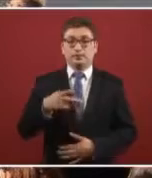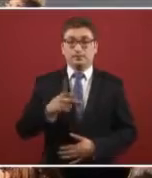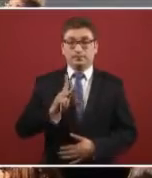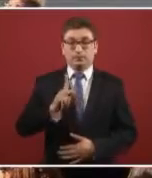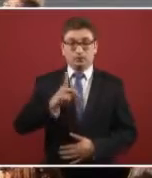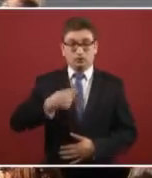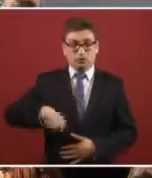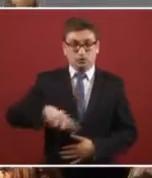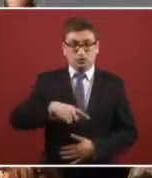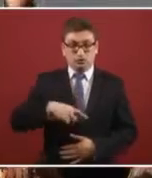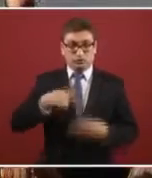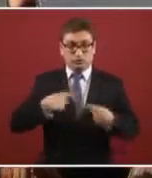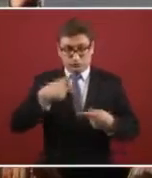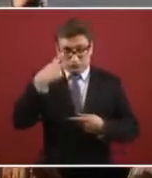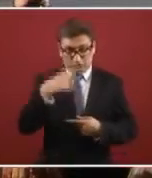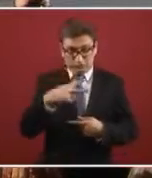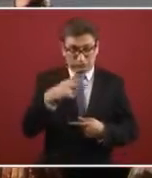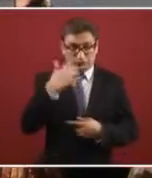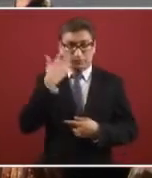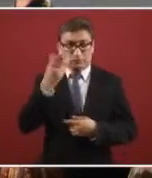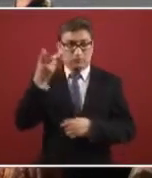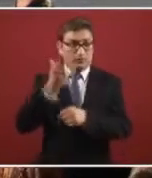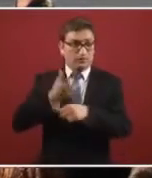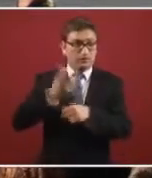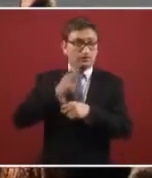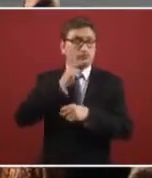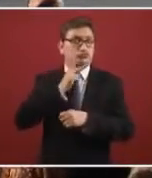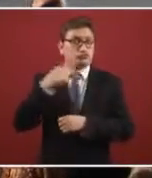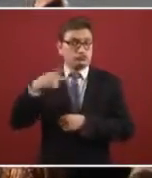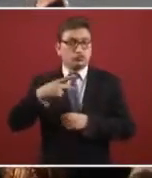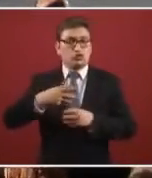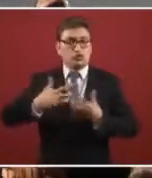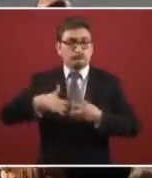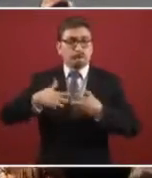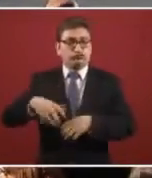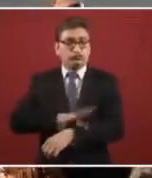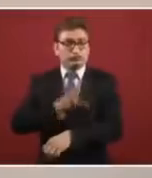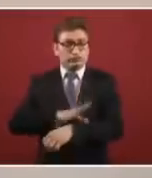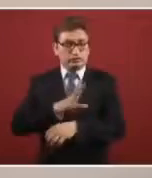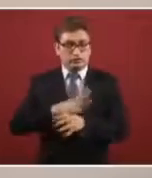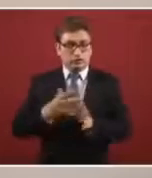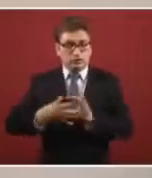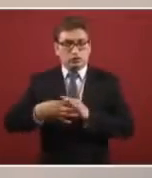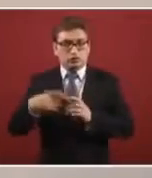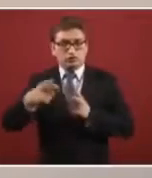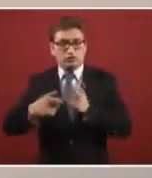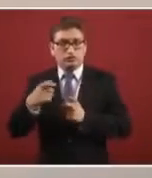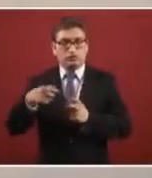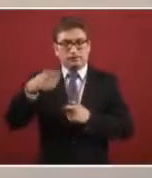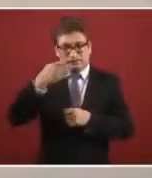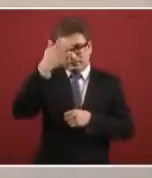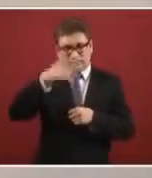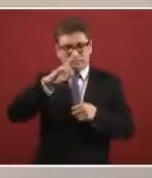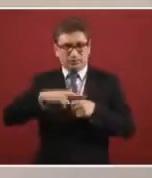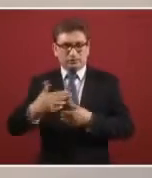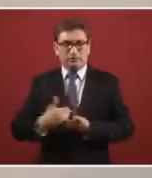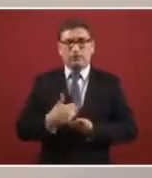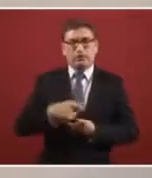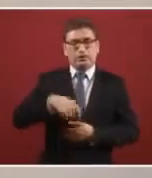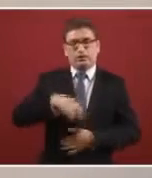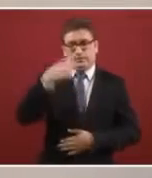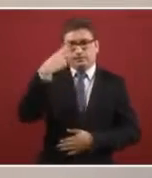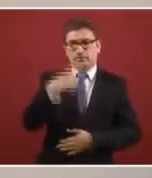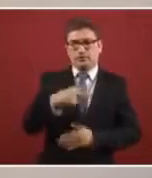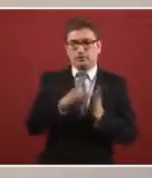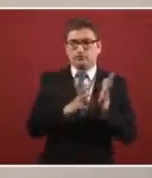invertir to en the el petróleo Mexicans, americano o en su producción de energía eléctrica, por si quieren un socio extranjero. En México la